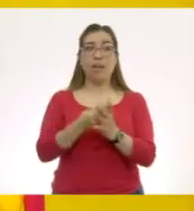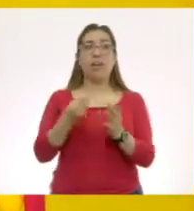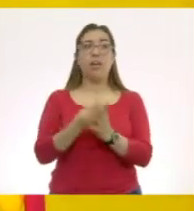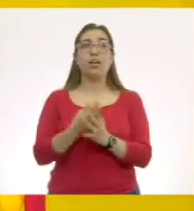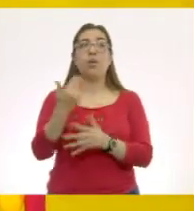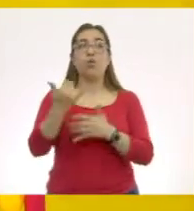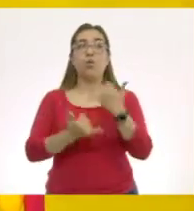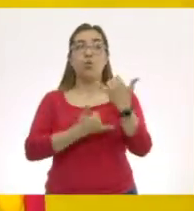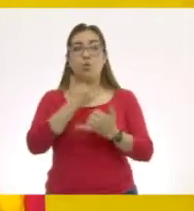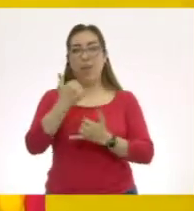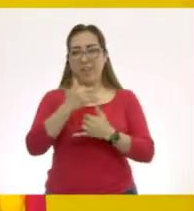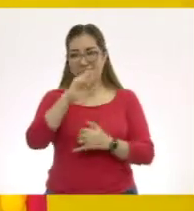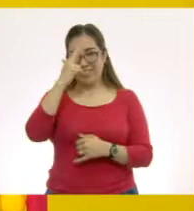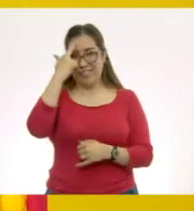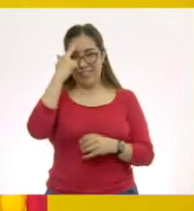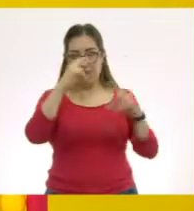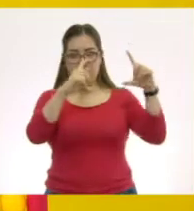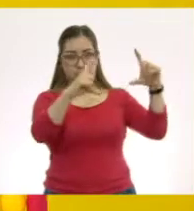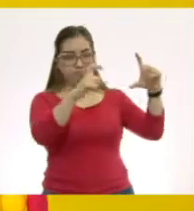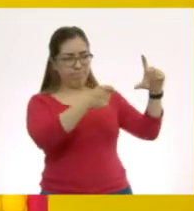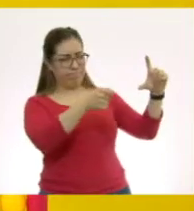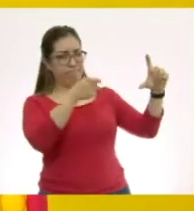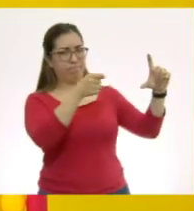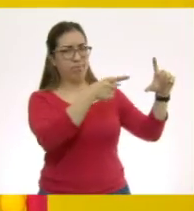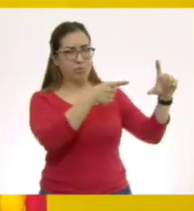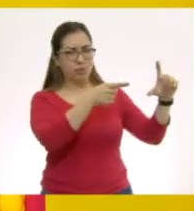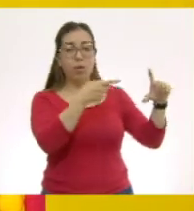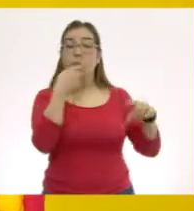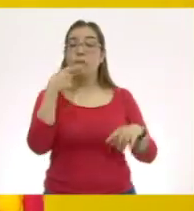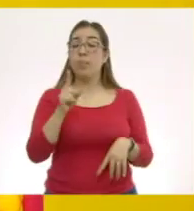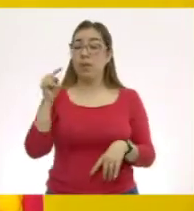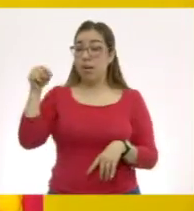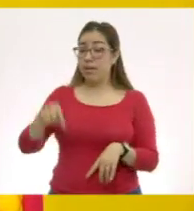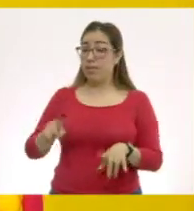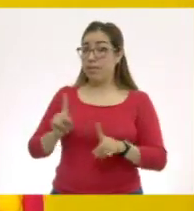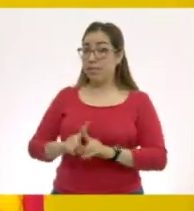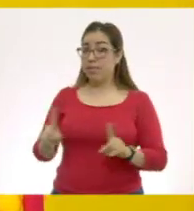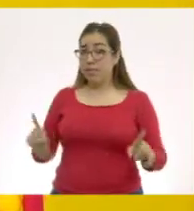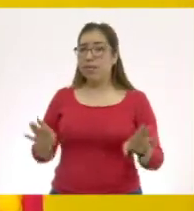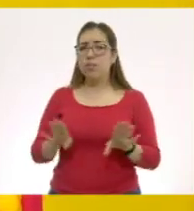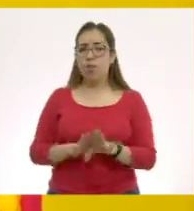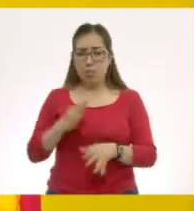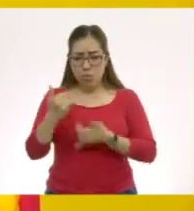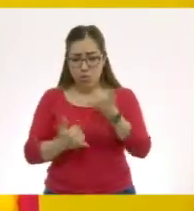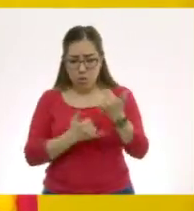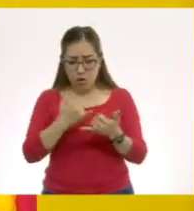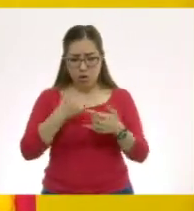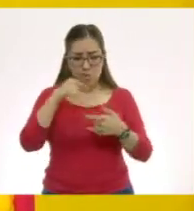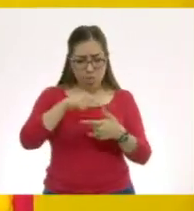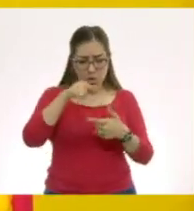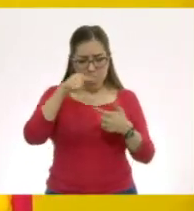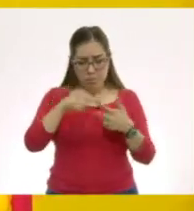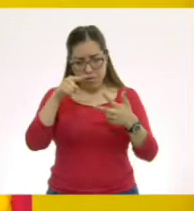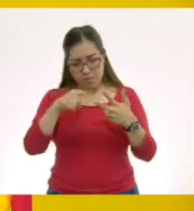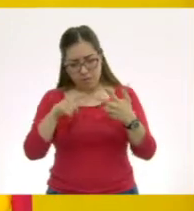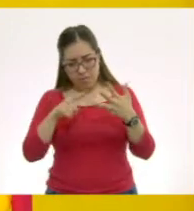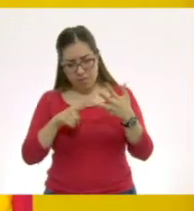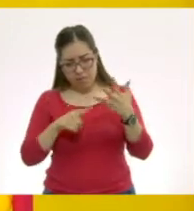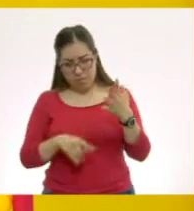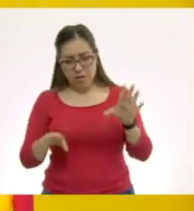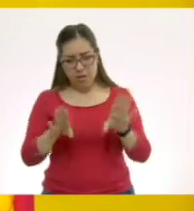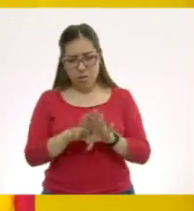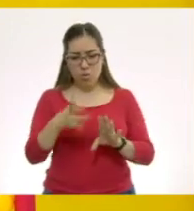tiro al blanco, ajá, y en esta utilizamos los dados para construir sucesiones y saber de cuánto en cuánto tenemos que ir brincando